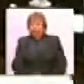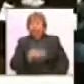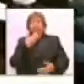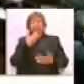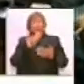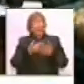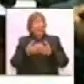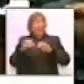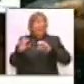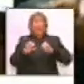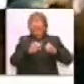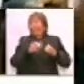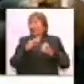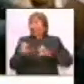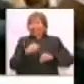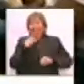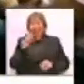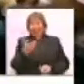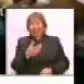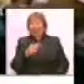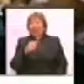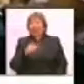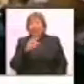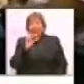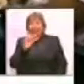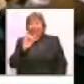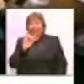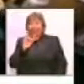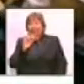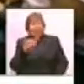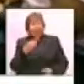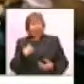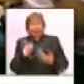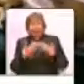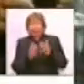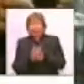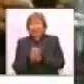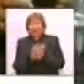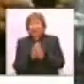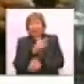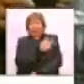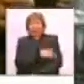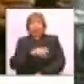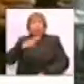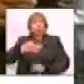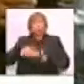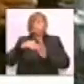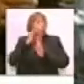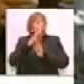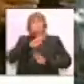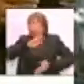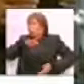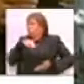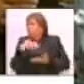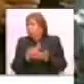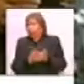Gracias a las gestiones realizadas por el congresista Glider Uchuñagua, la ciudad de Pucallpa contará con un hospital nivel 4 con todas las